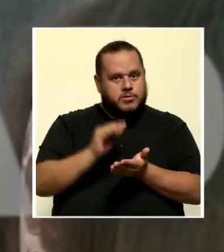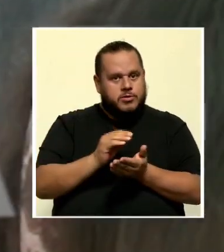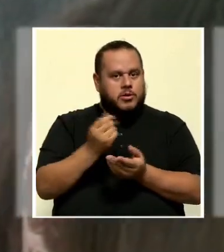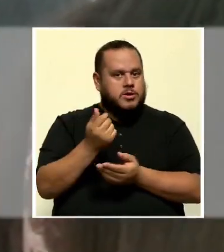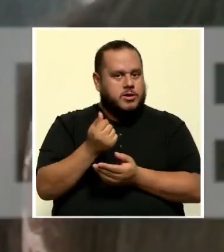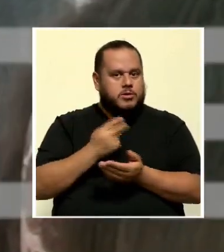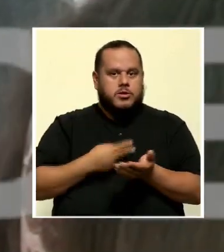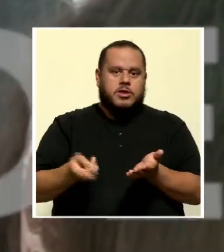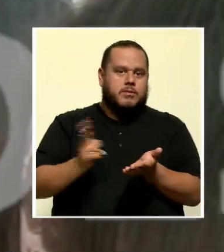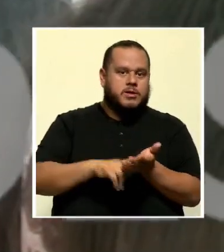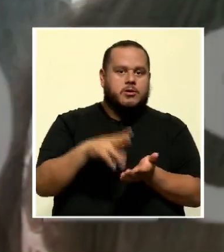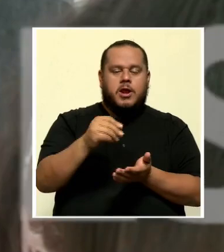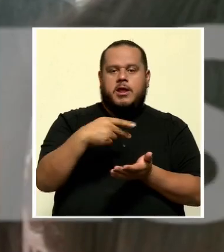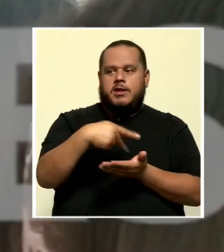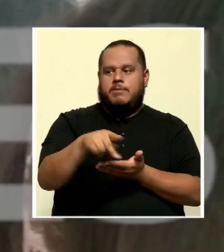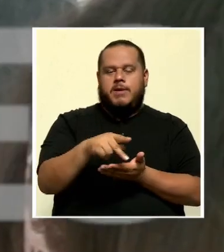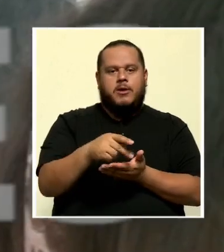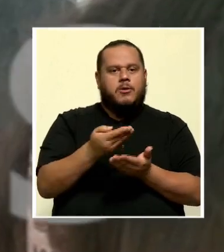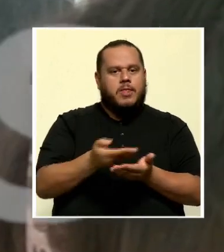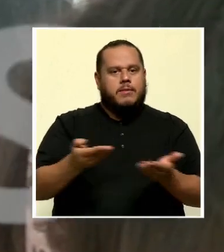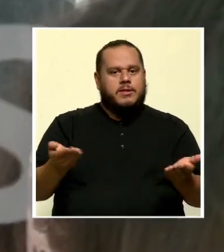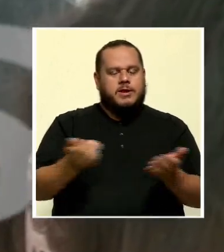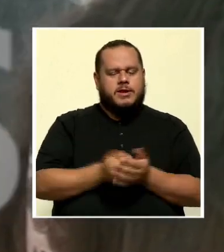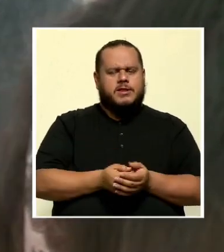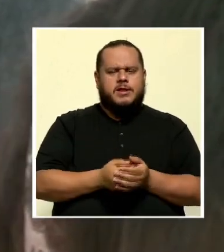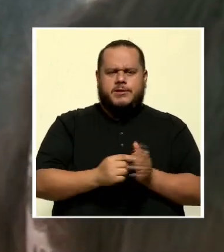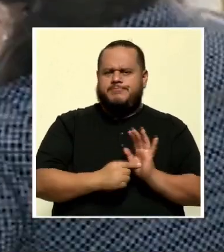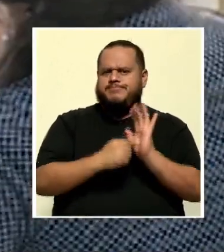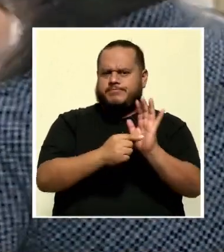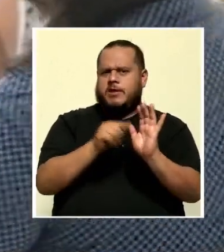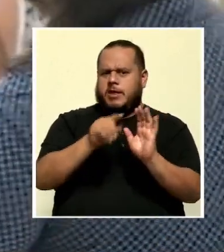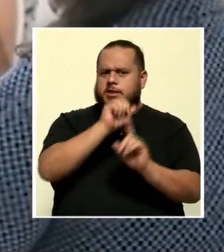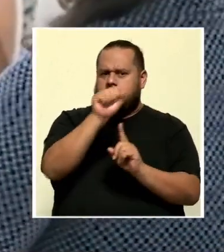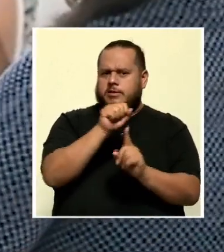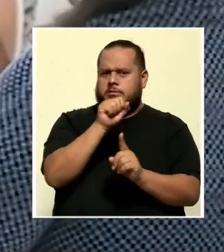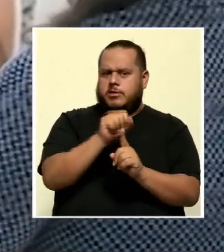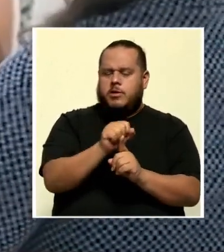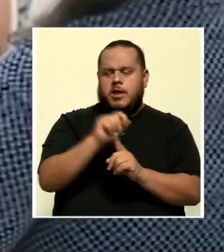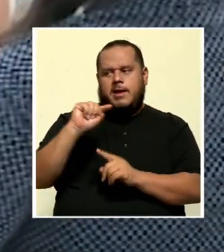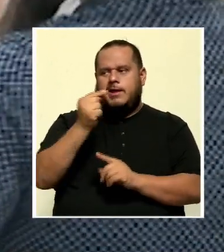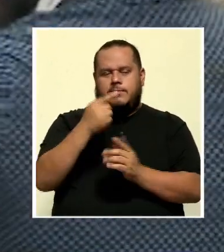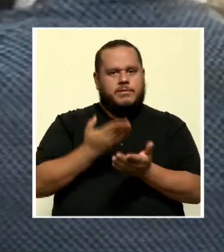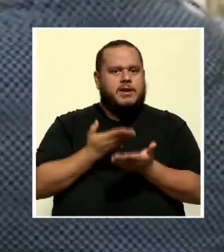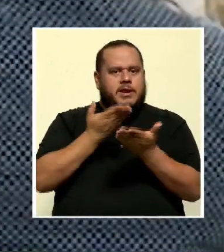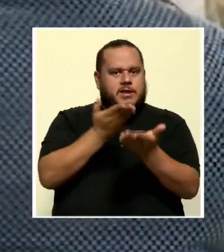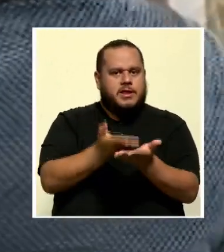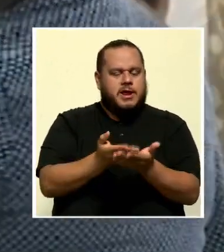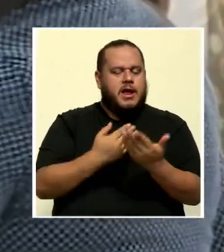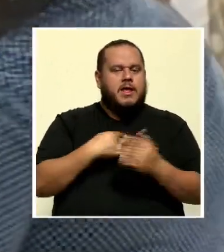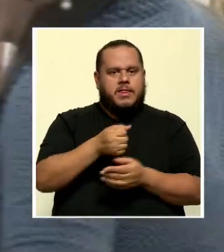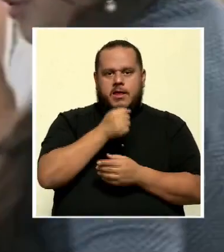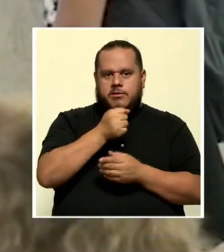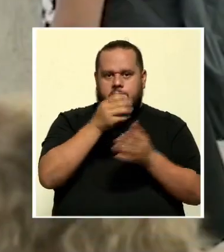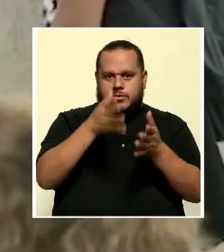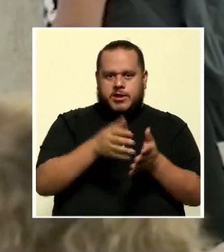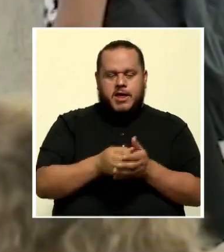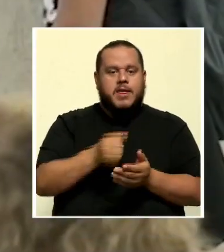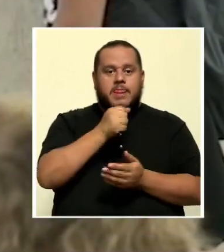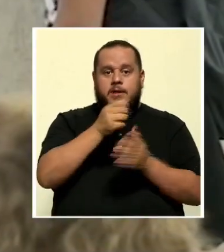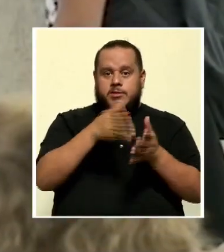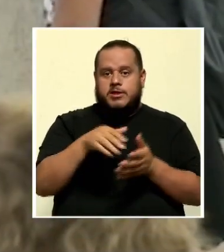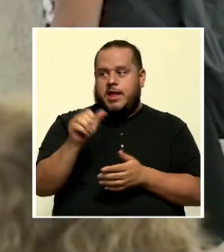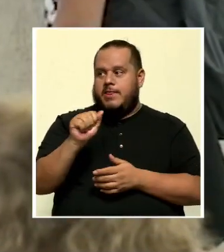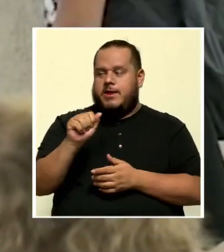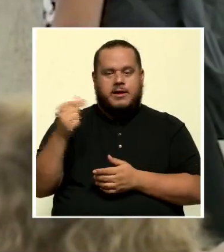costos de matrícula y pago de materias. Le mostramos esta situación en la primera entrega del reportaje de la periodista